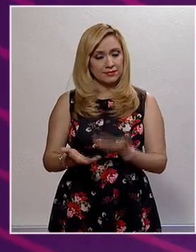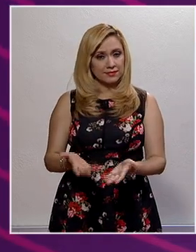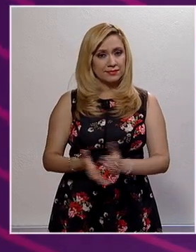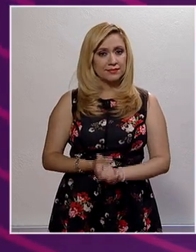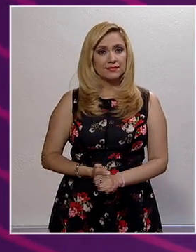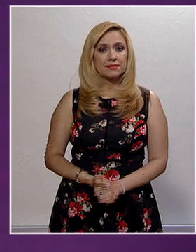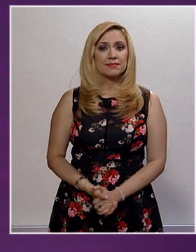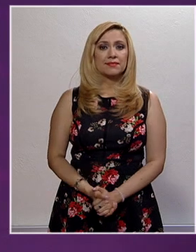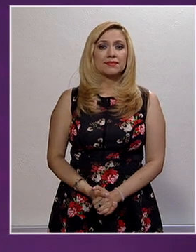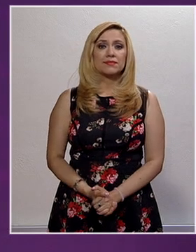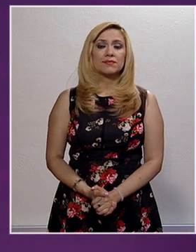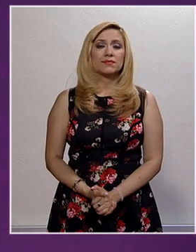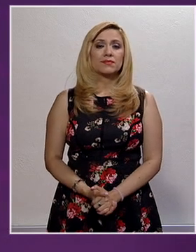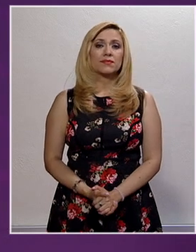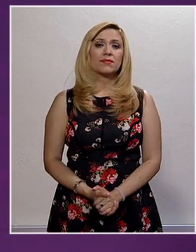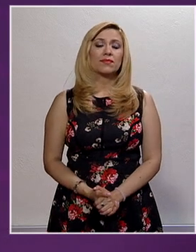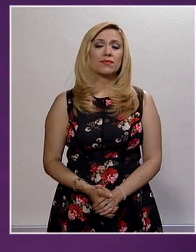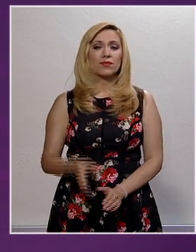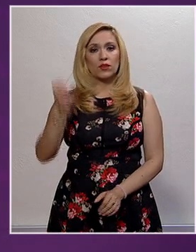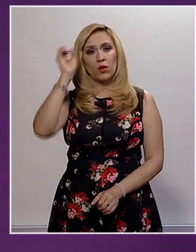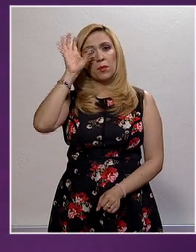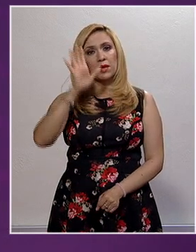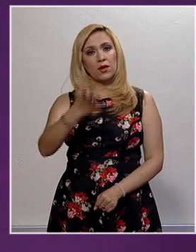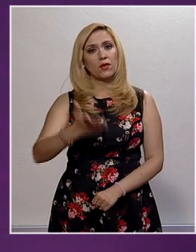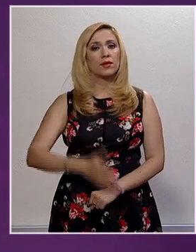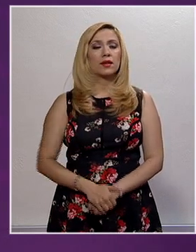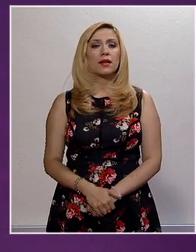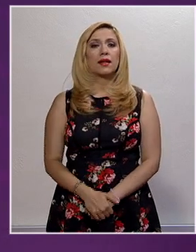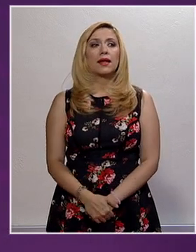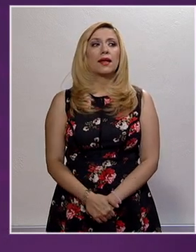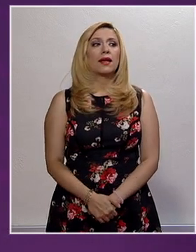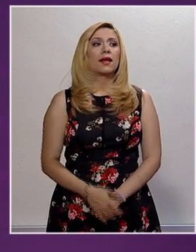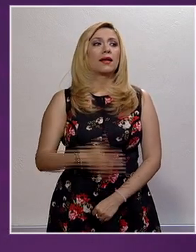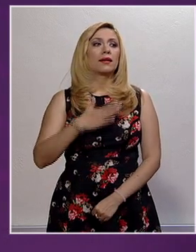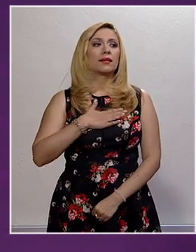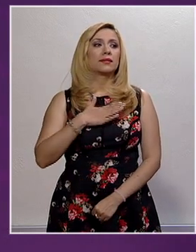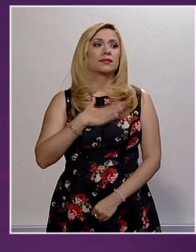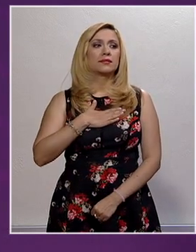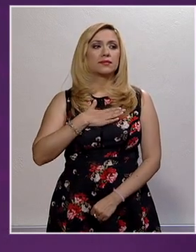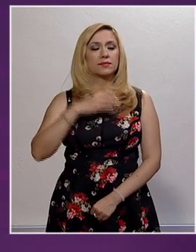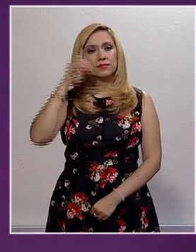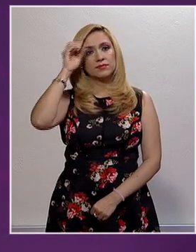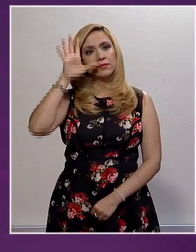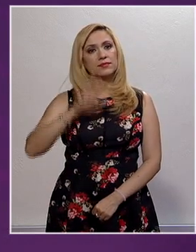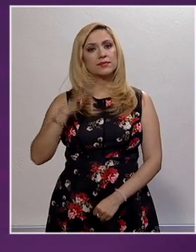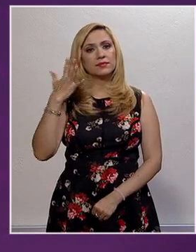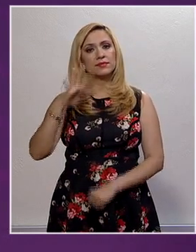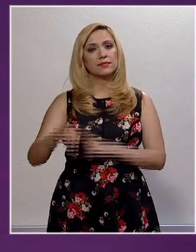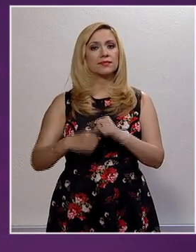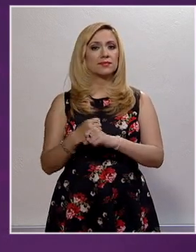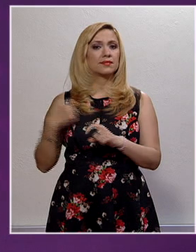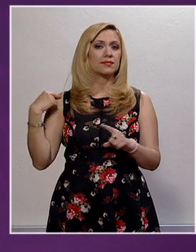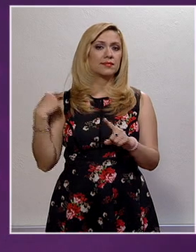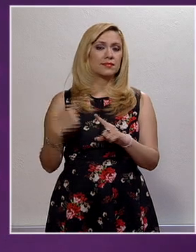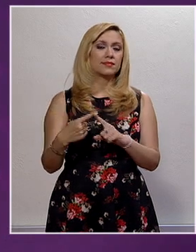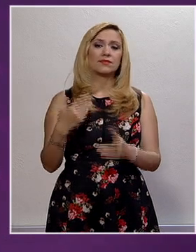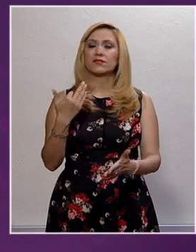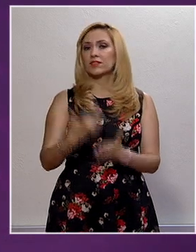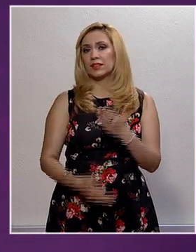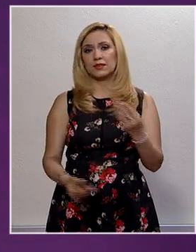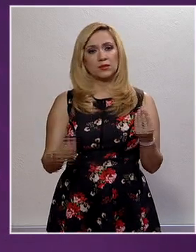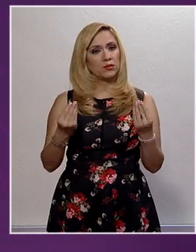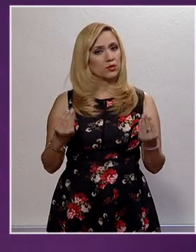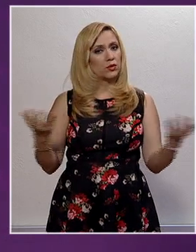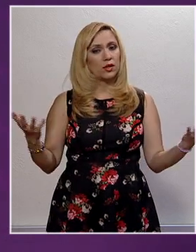sobre tu perspectiva a 10 años, ¿no? Mi perspectiva de 10 años es que pues, todavía falta mucho